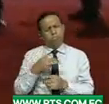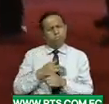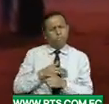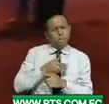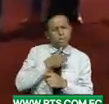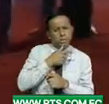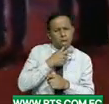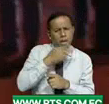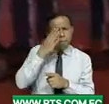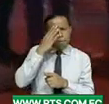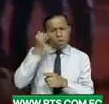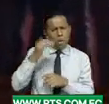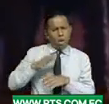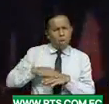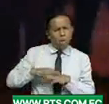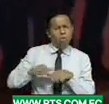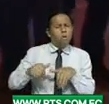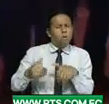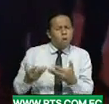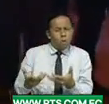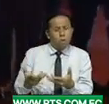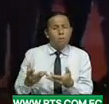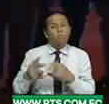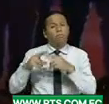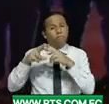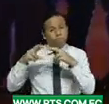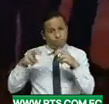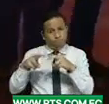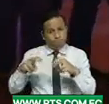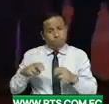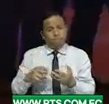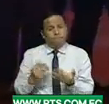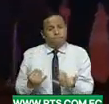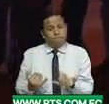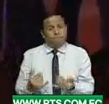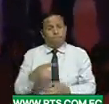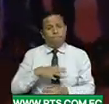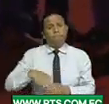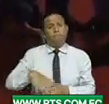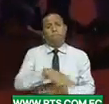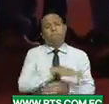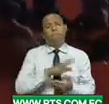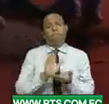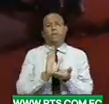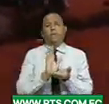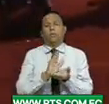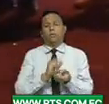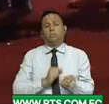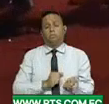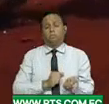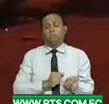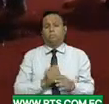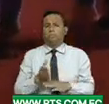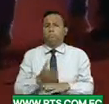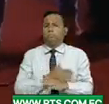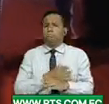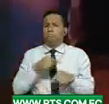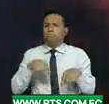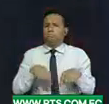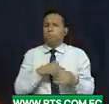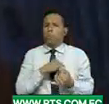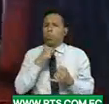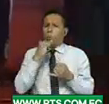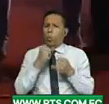detrás de este caso de sicariato que se ha presentado en Evasión Popular, el último de esta jornada, en